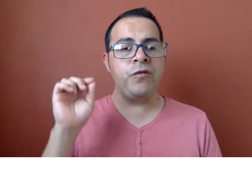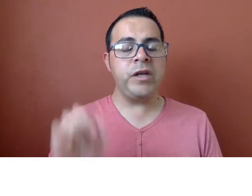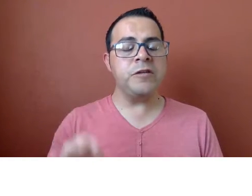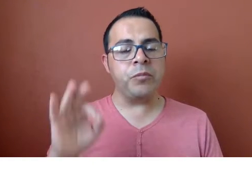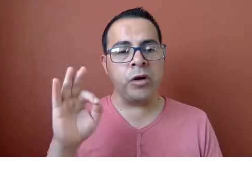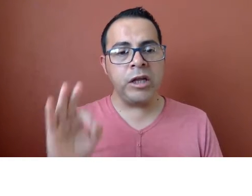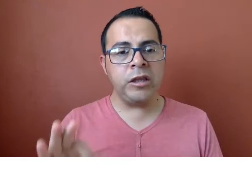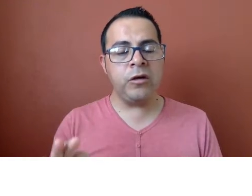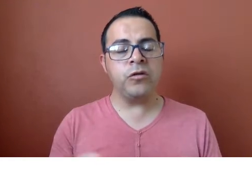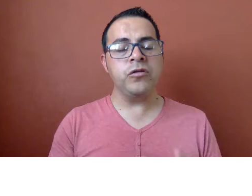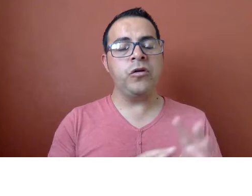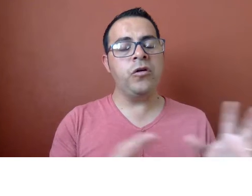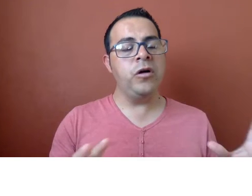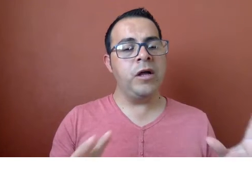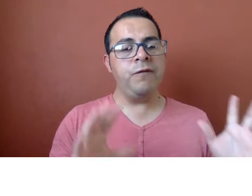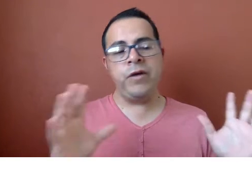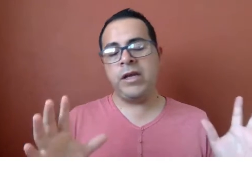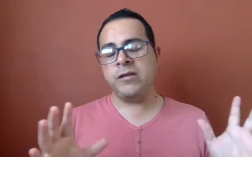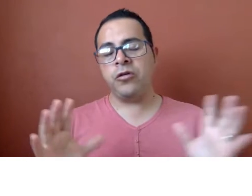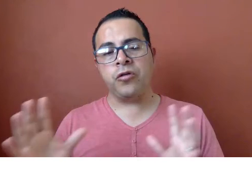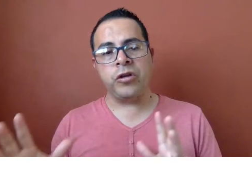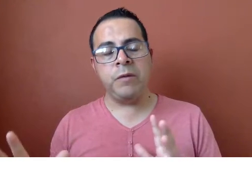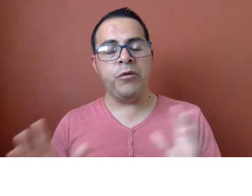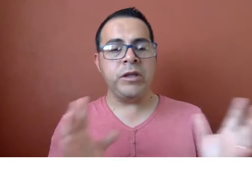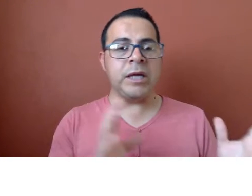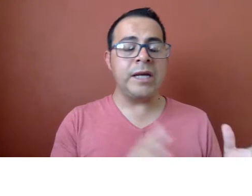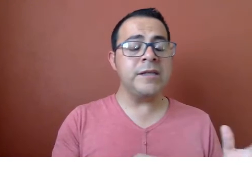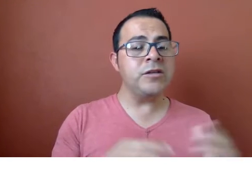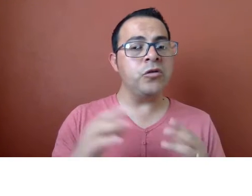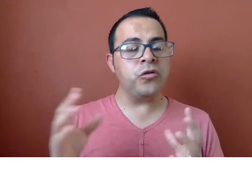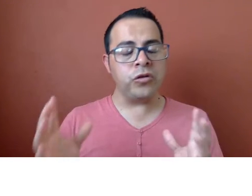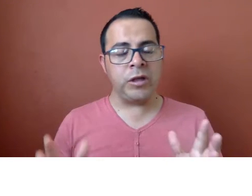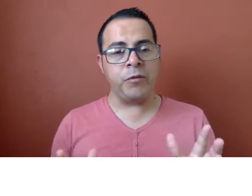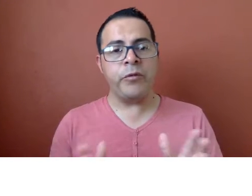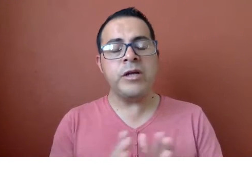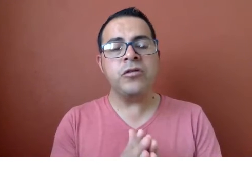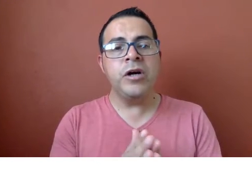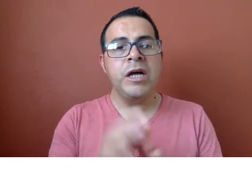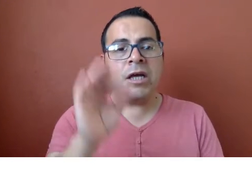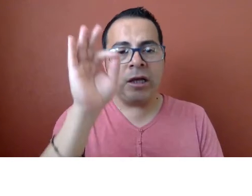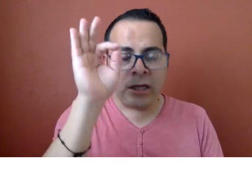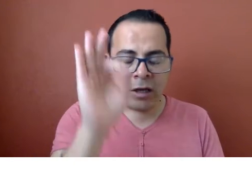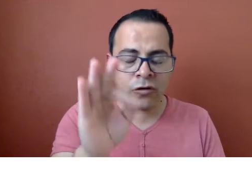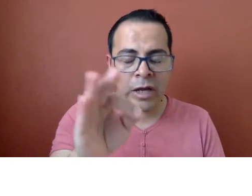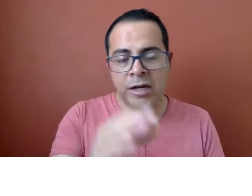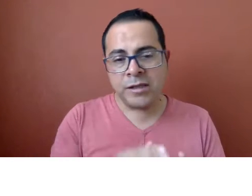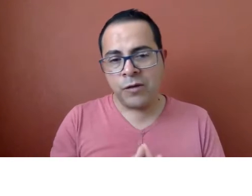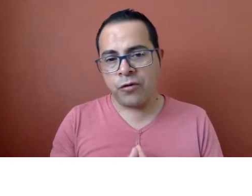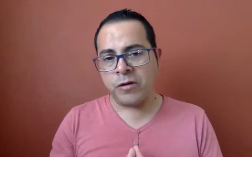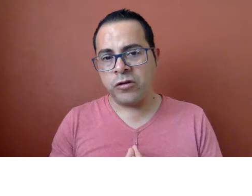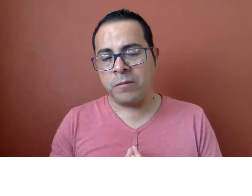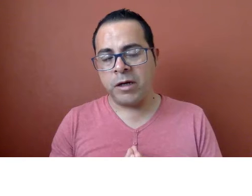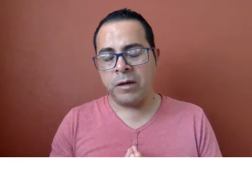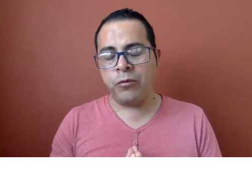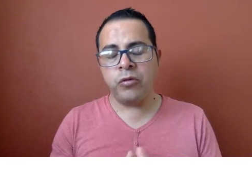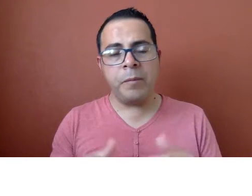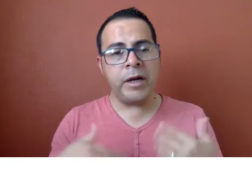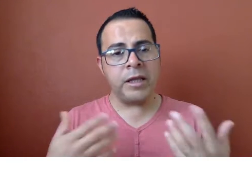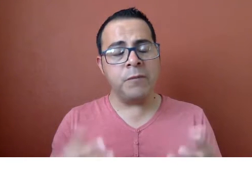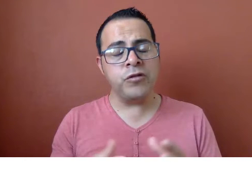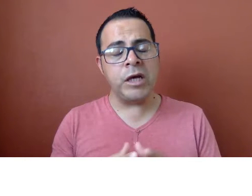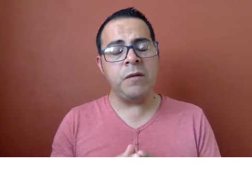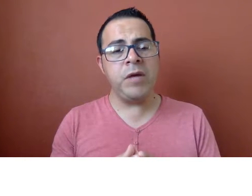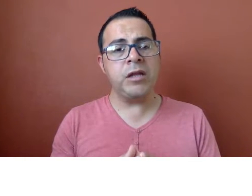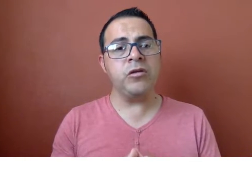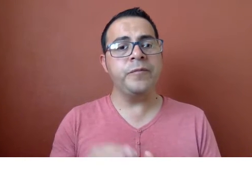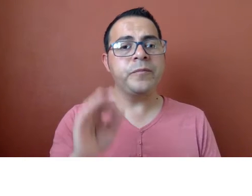utilice con fines políticos o fines de otro tipo, intereses de otro tipo. Por eso quiero darles esta información de manera puntual para